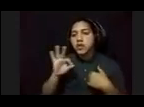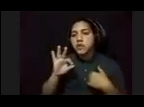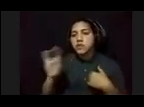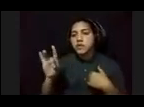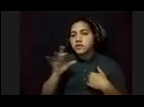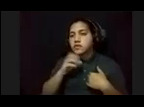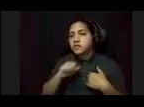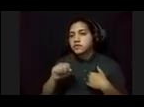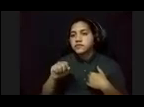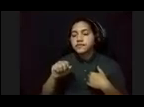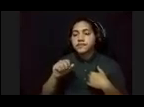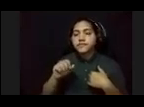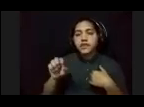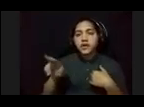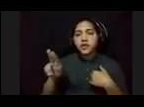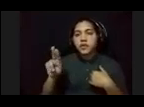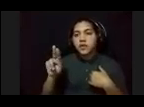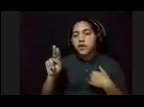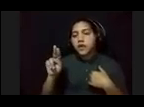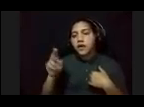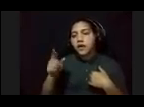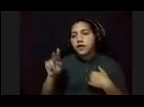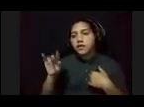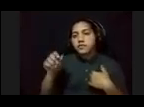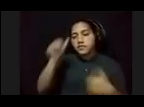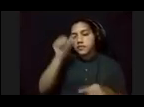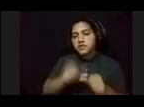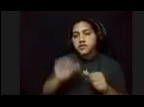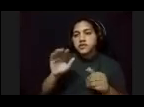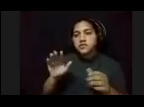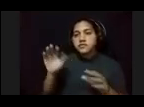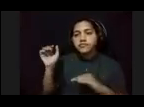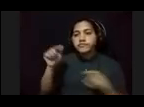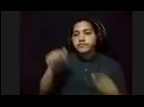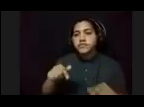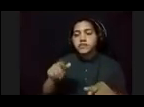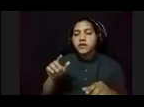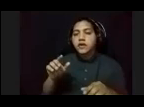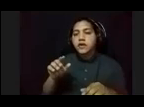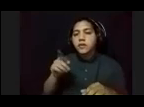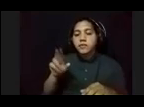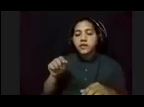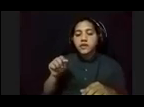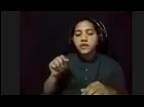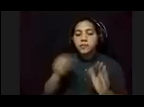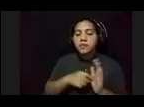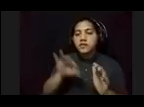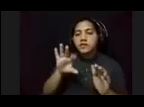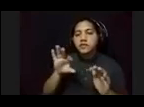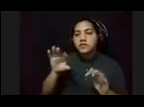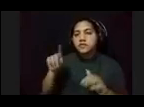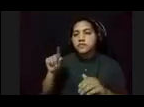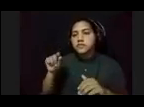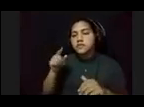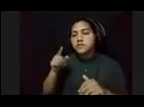Don Eugenio recuerda que llegó a La Perla en el 1920, a la edad de 8 años, y me comentó